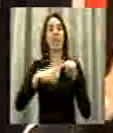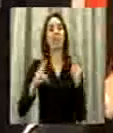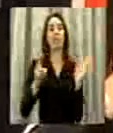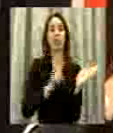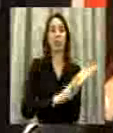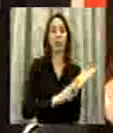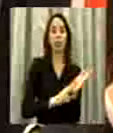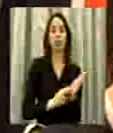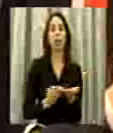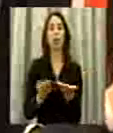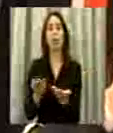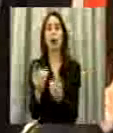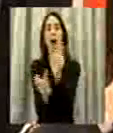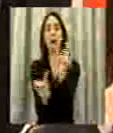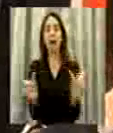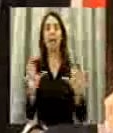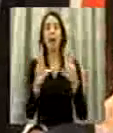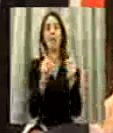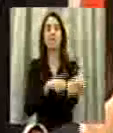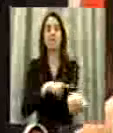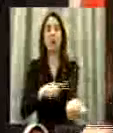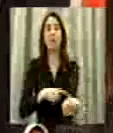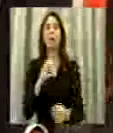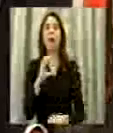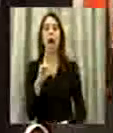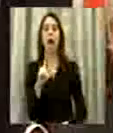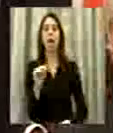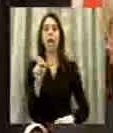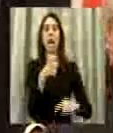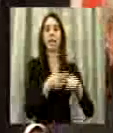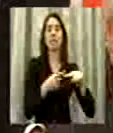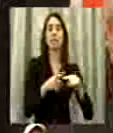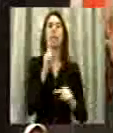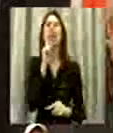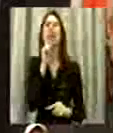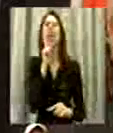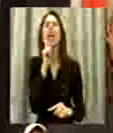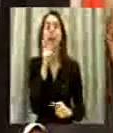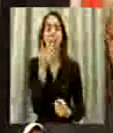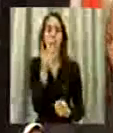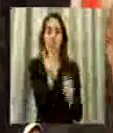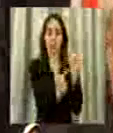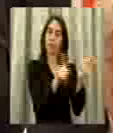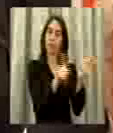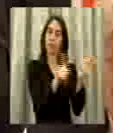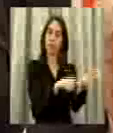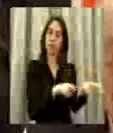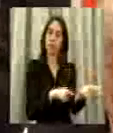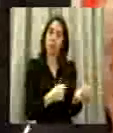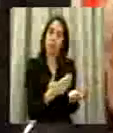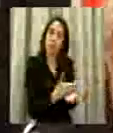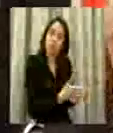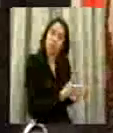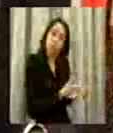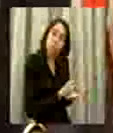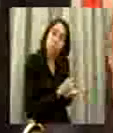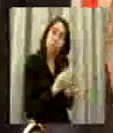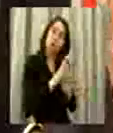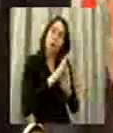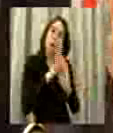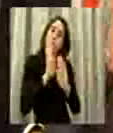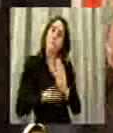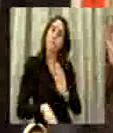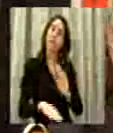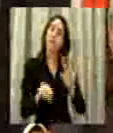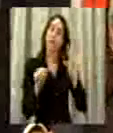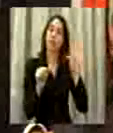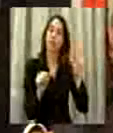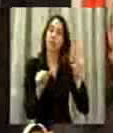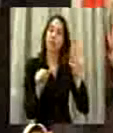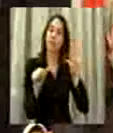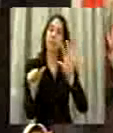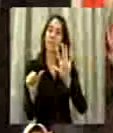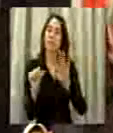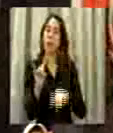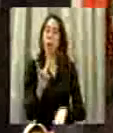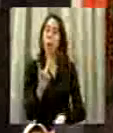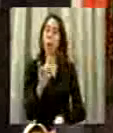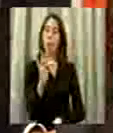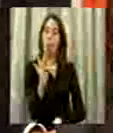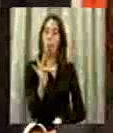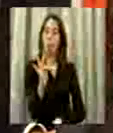para las familias de clase media. ¿Para quiénes? Para aquellas familias que tengan un ingreso inferior a 66